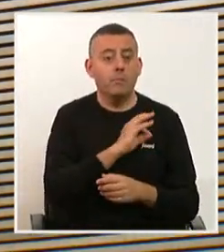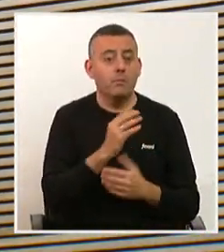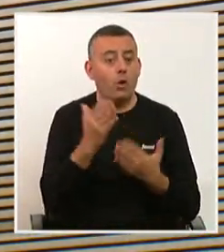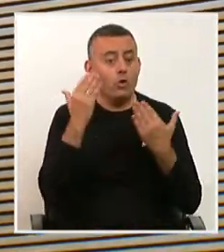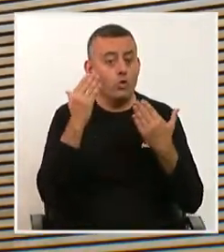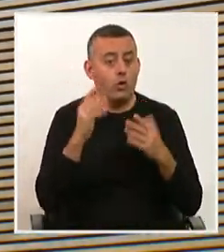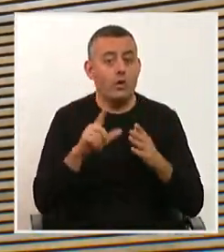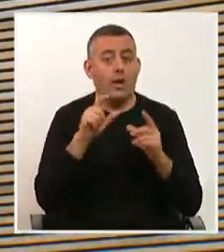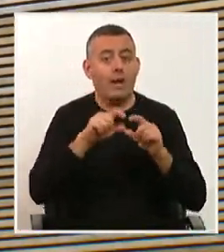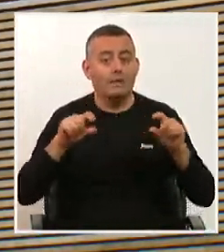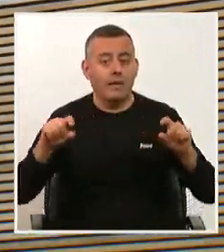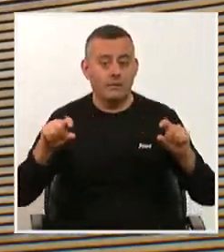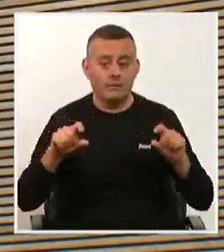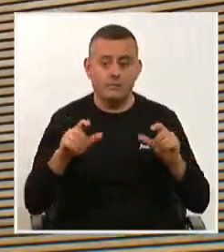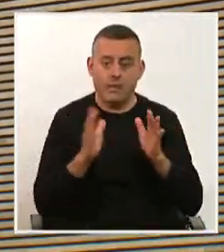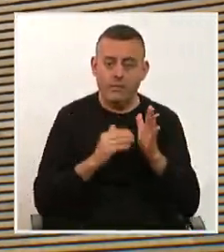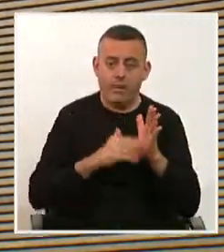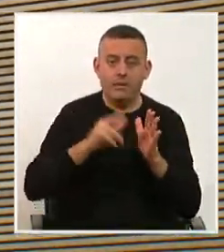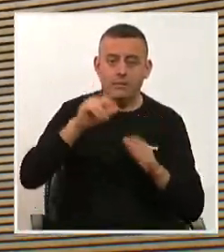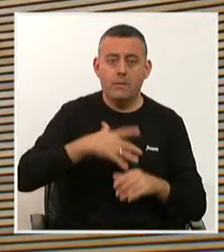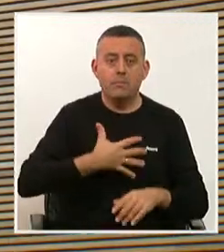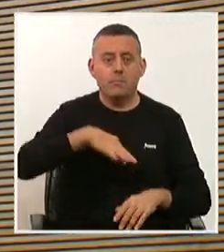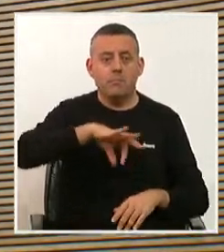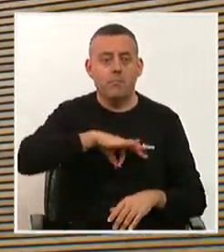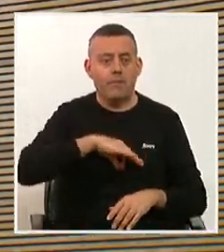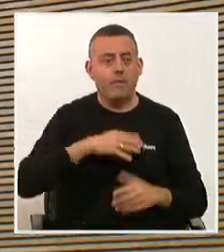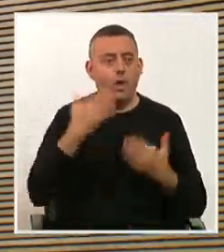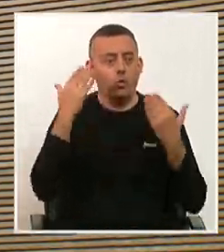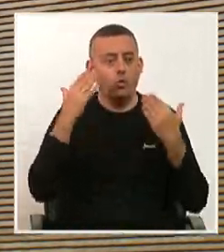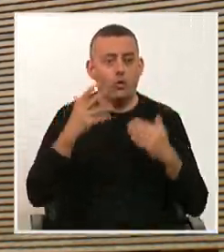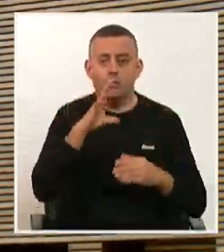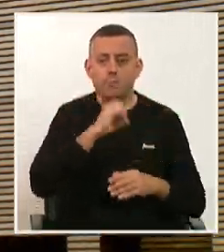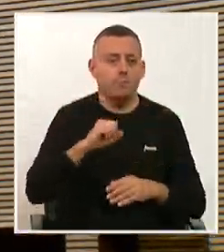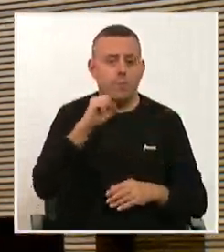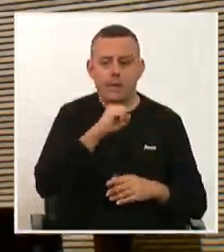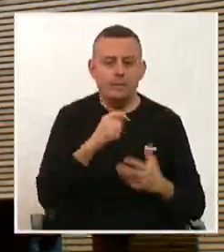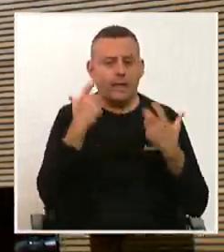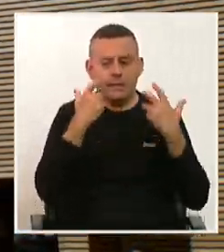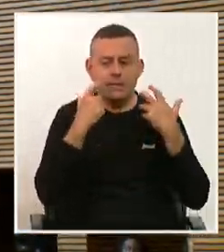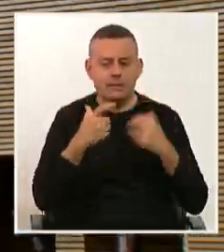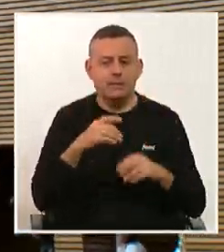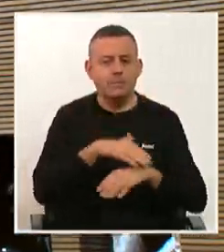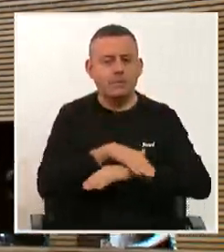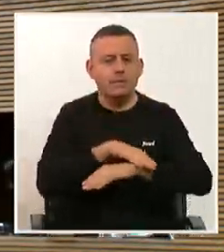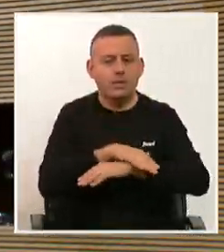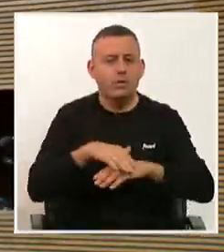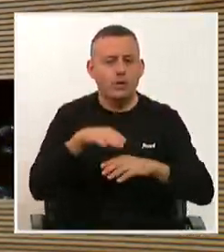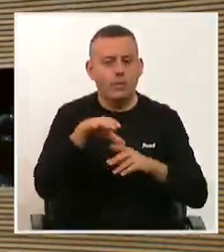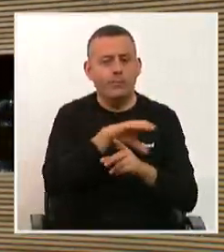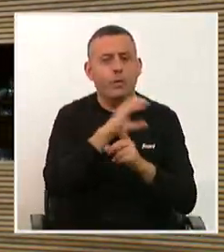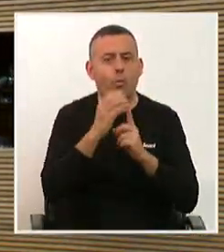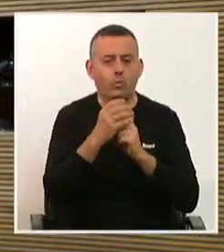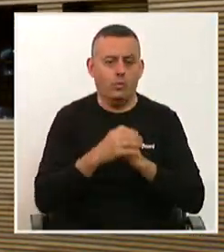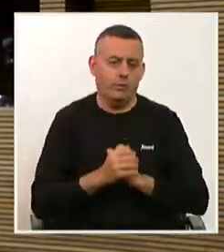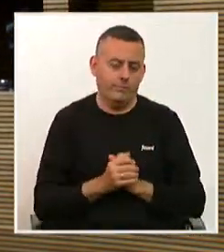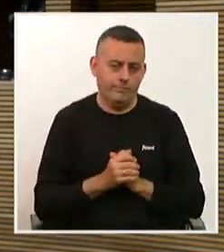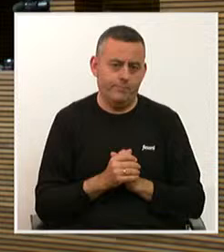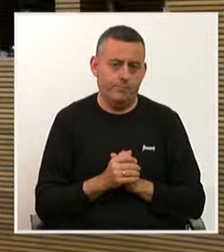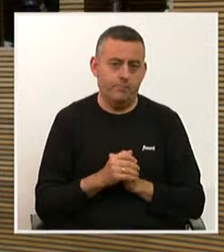valenci la al de del minister de cultura premis que